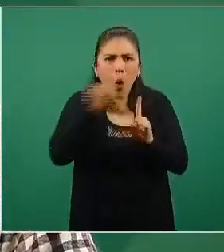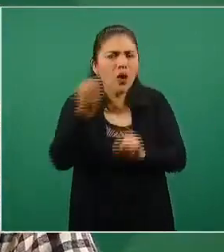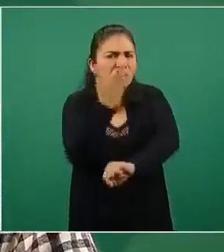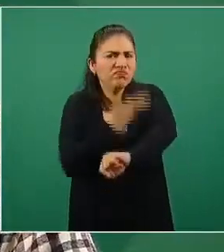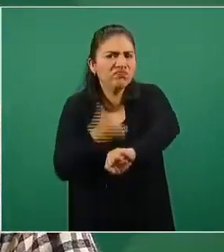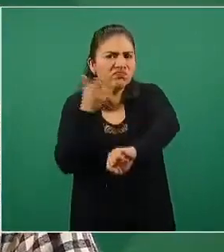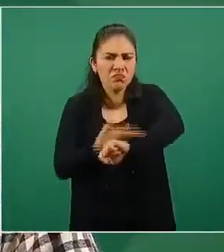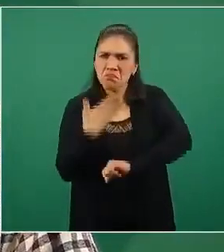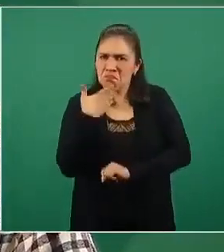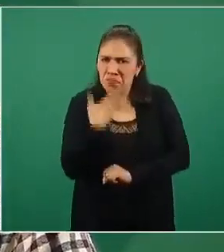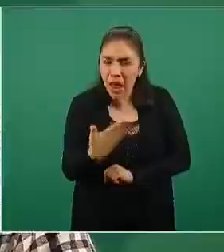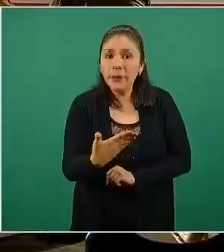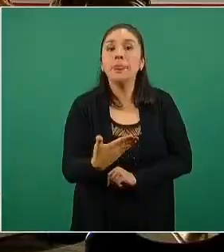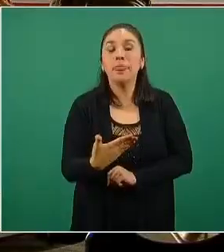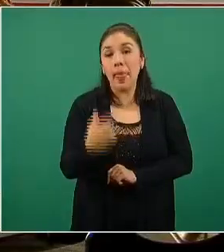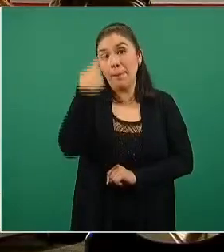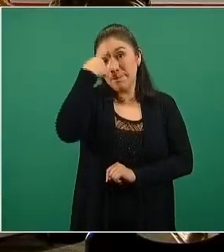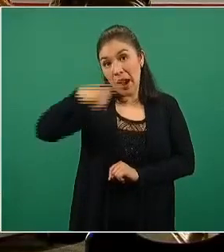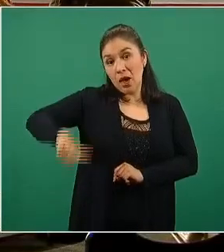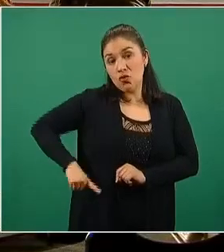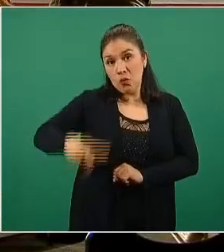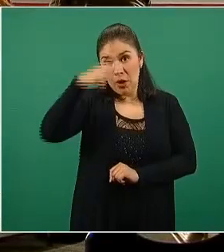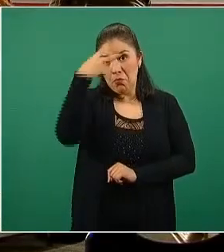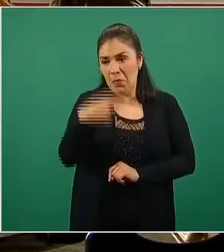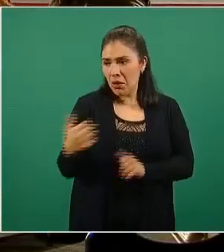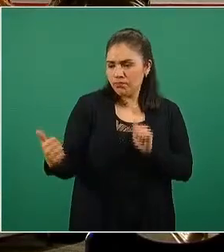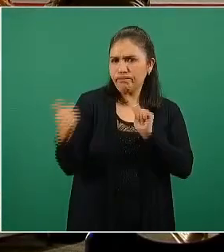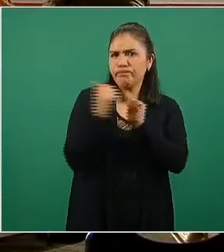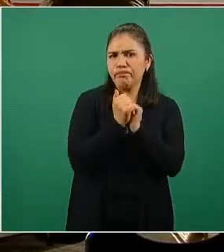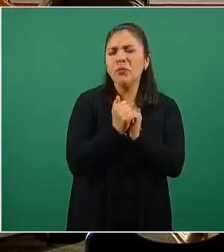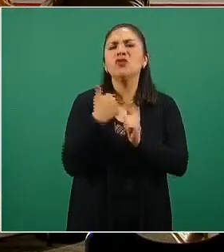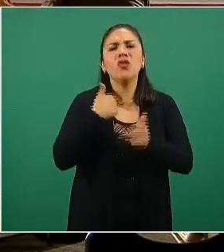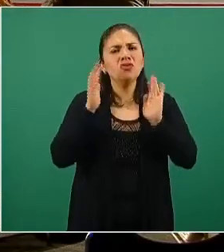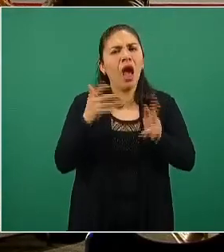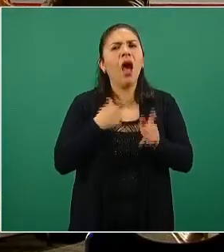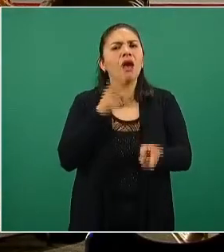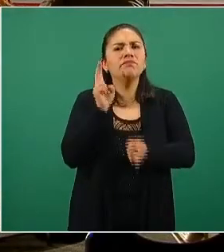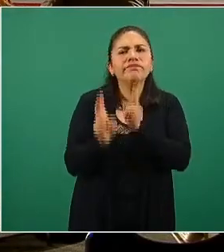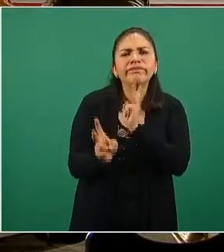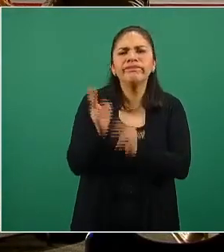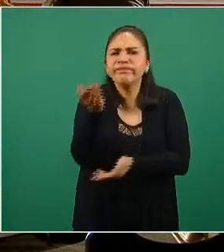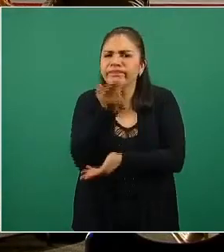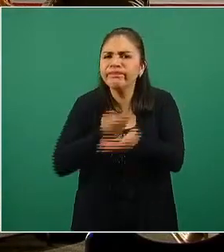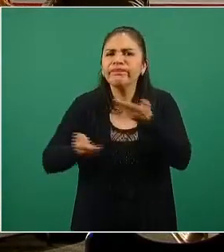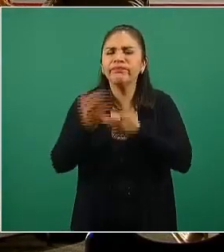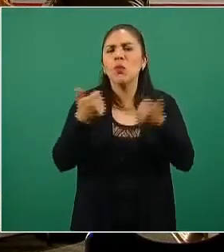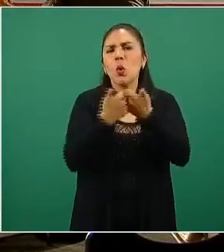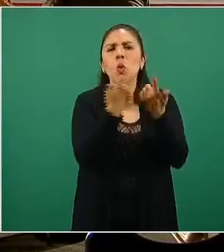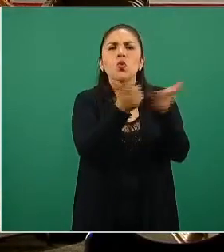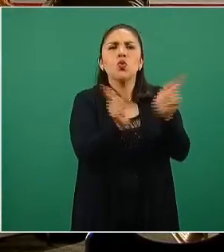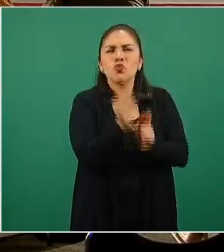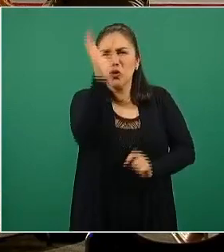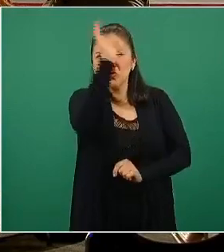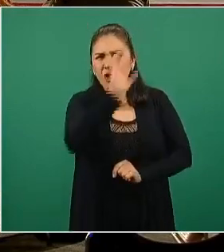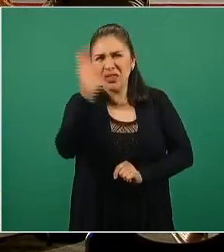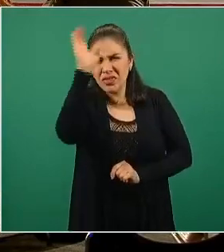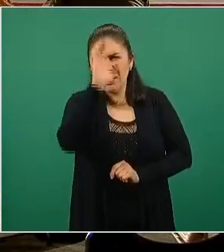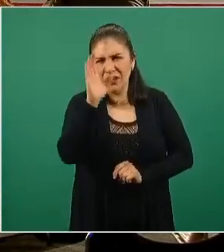muy ordenada al gobierno de México. Tuvimos conversaciones a través de nuestro grupo